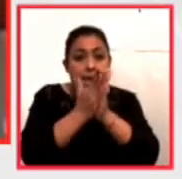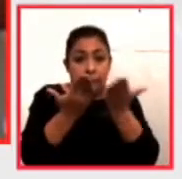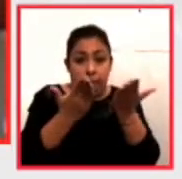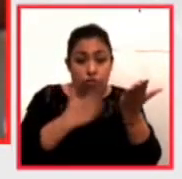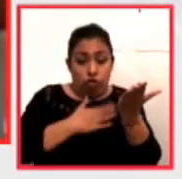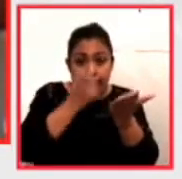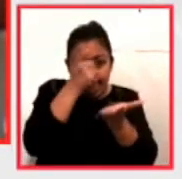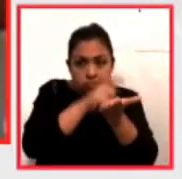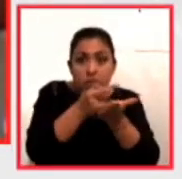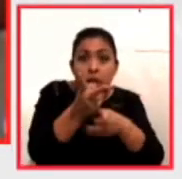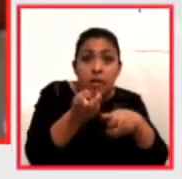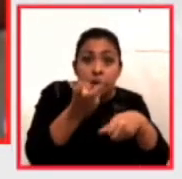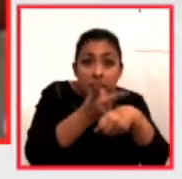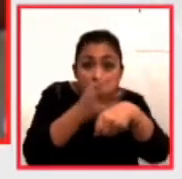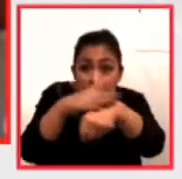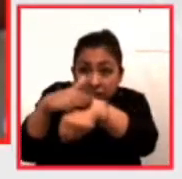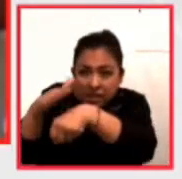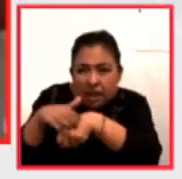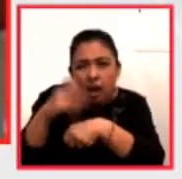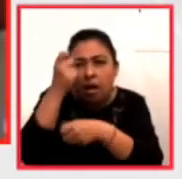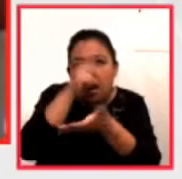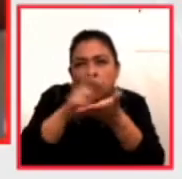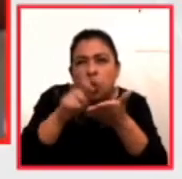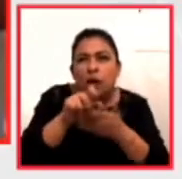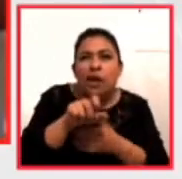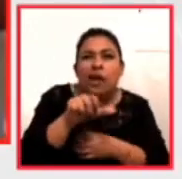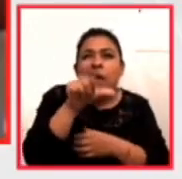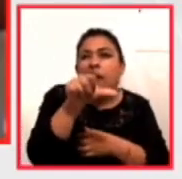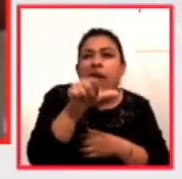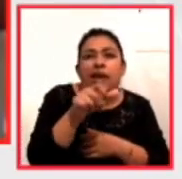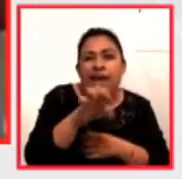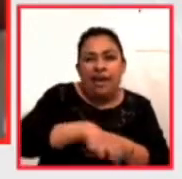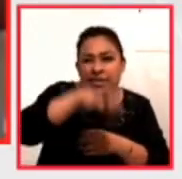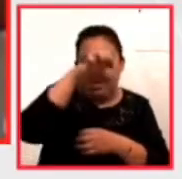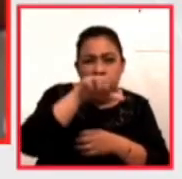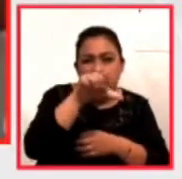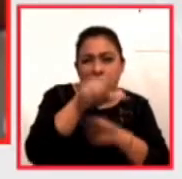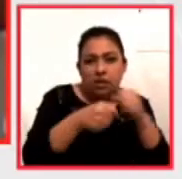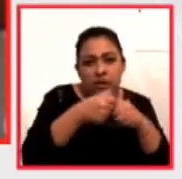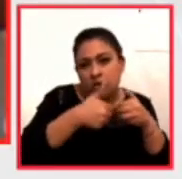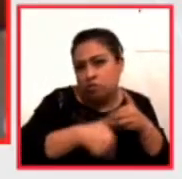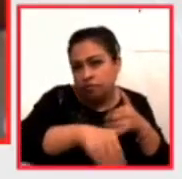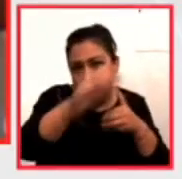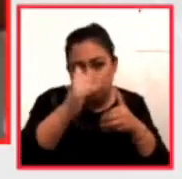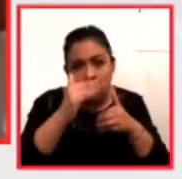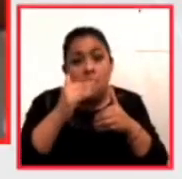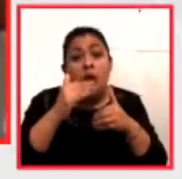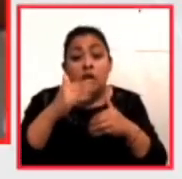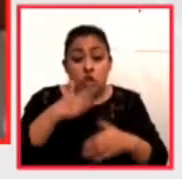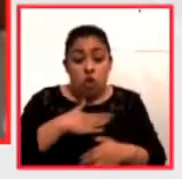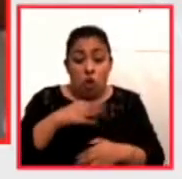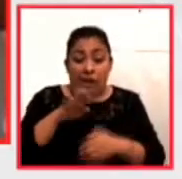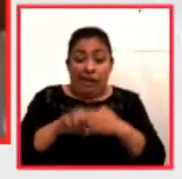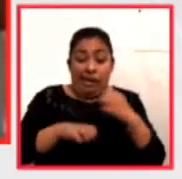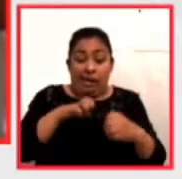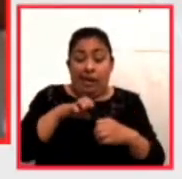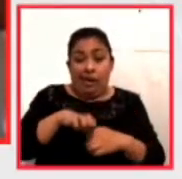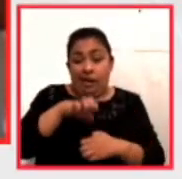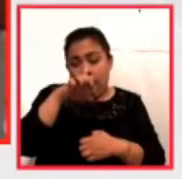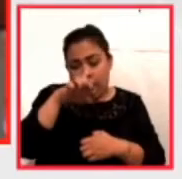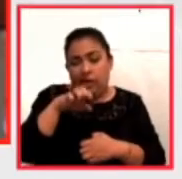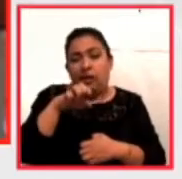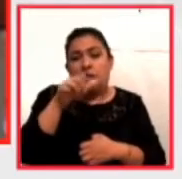autores de 16 años en adelante, es decir, a partir de los 16 años, si tú escribes